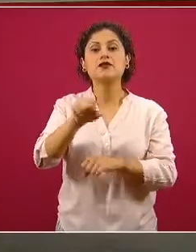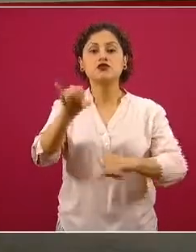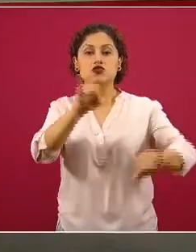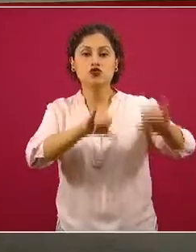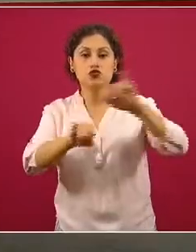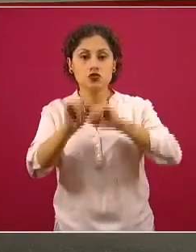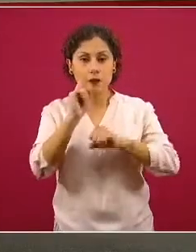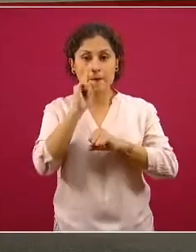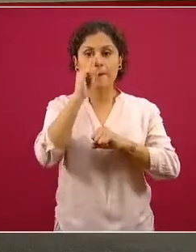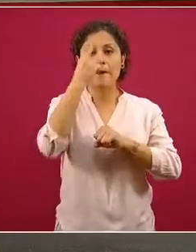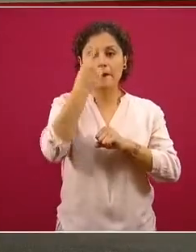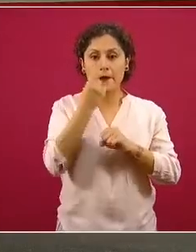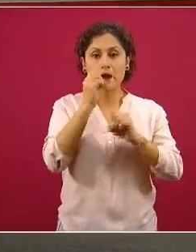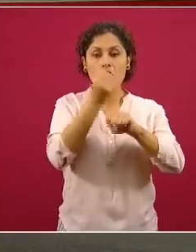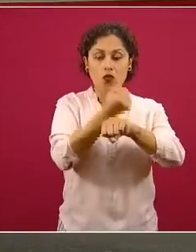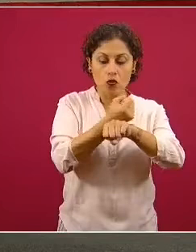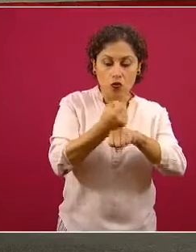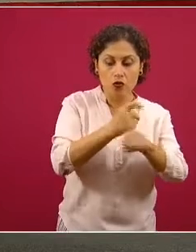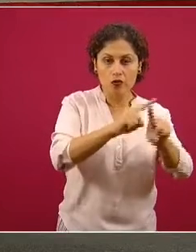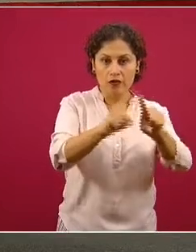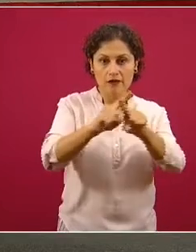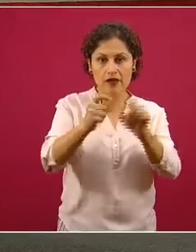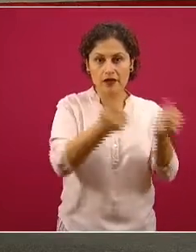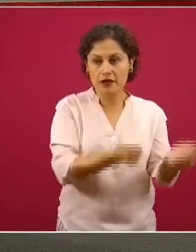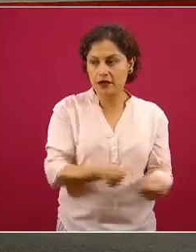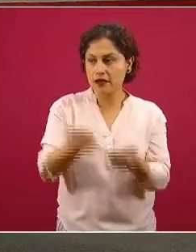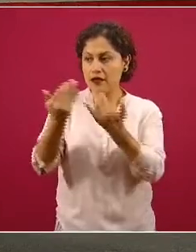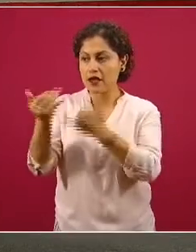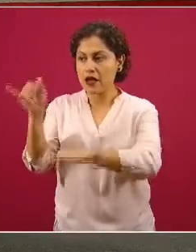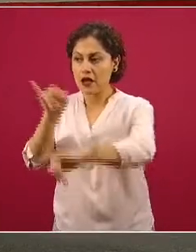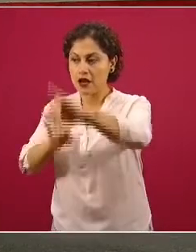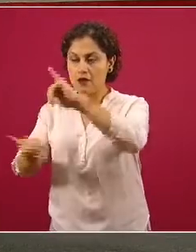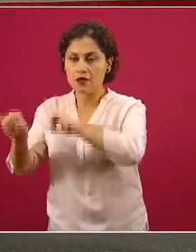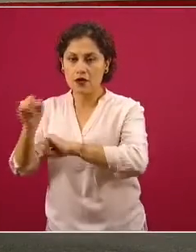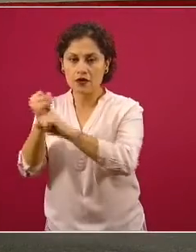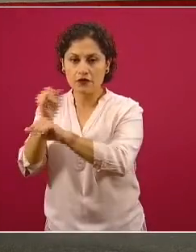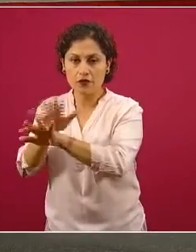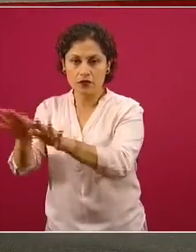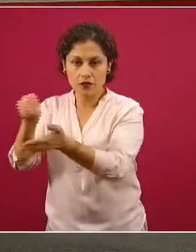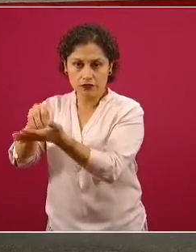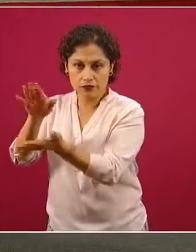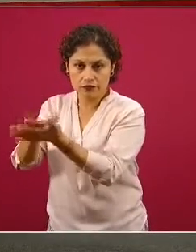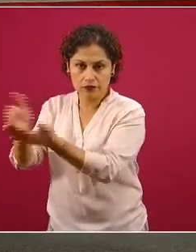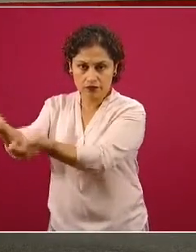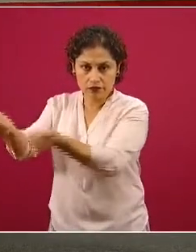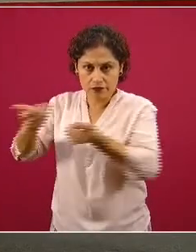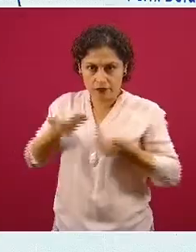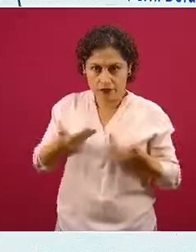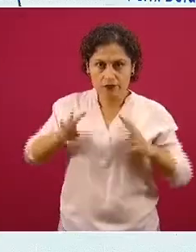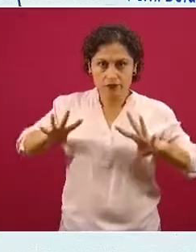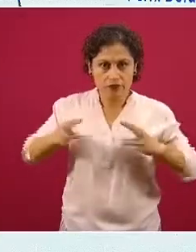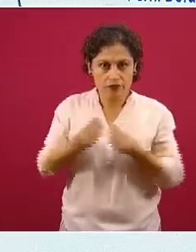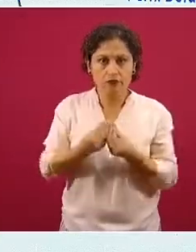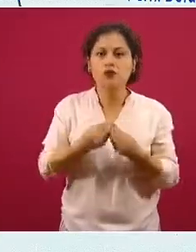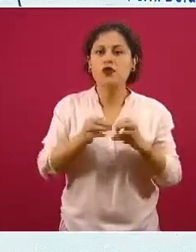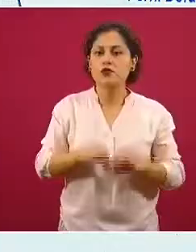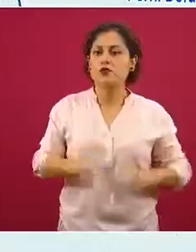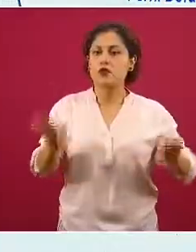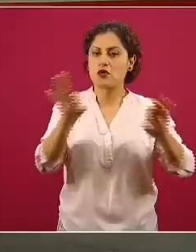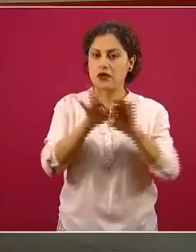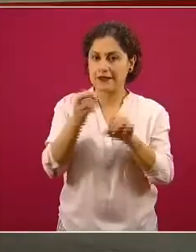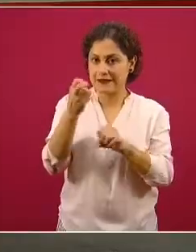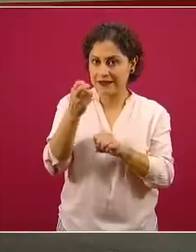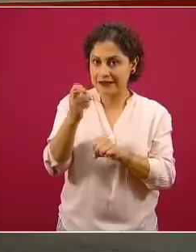y que se priorice su envío a los laboratorios de diagnóstico. Entonces, esto es vigilancia